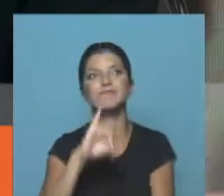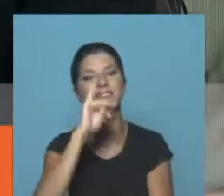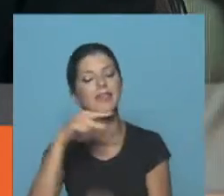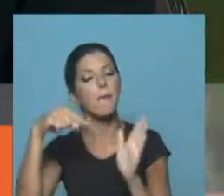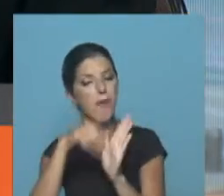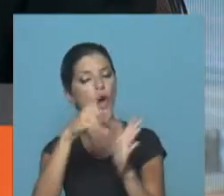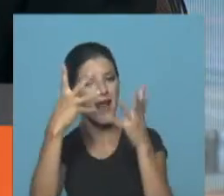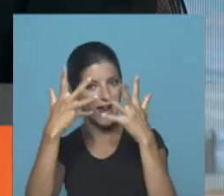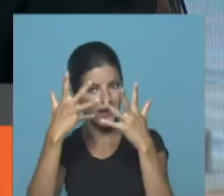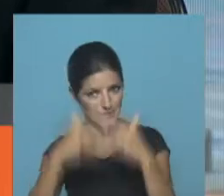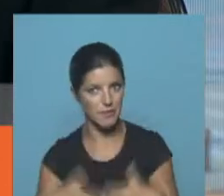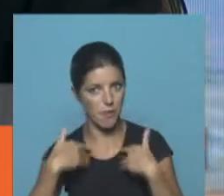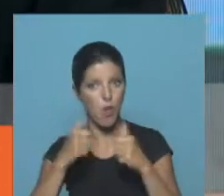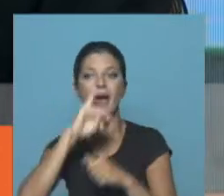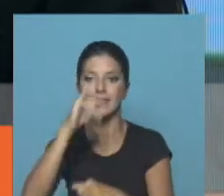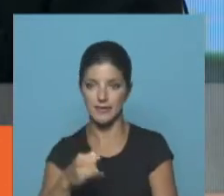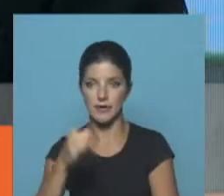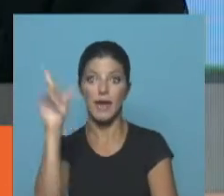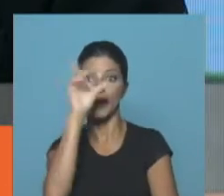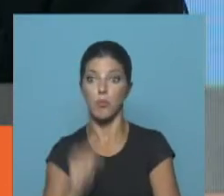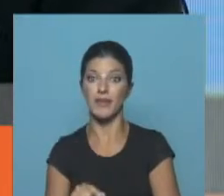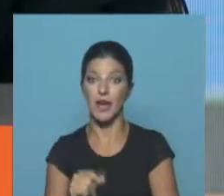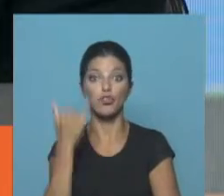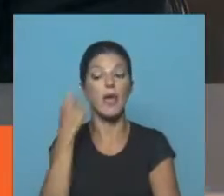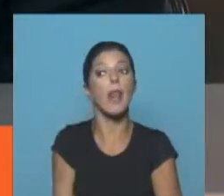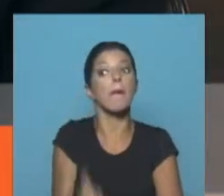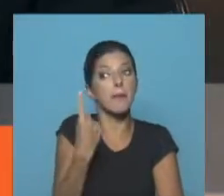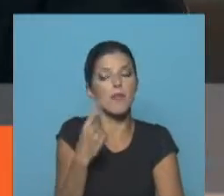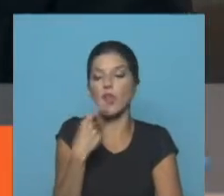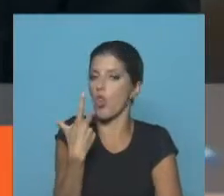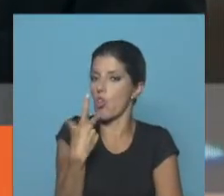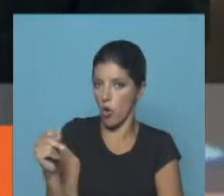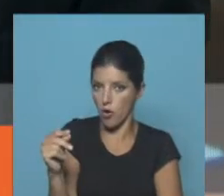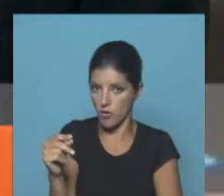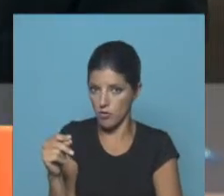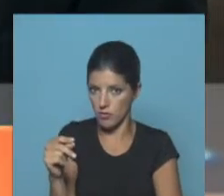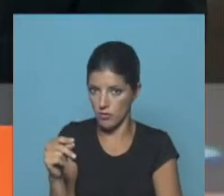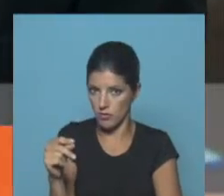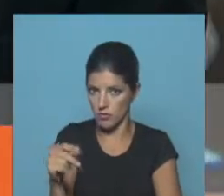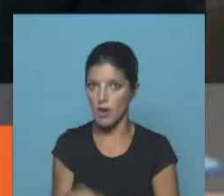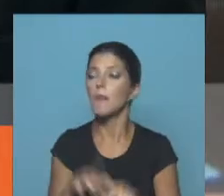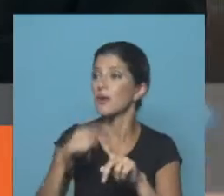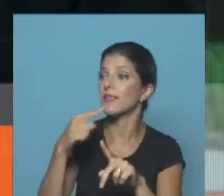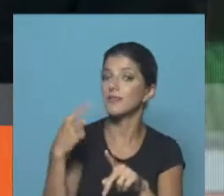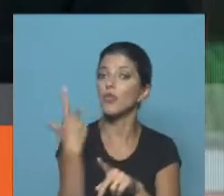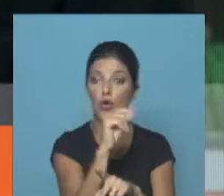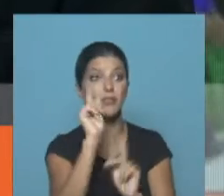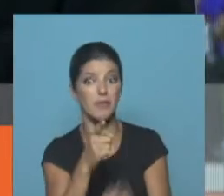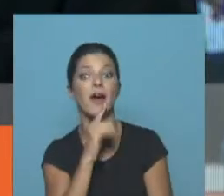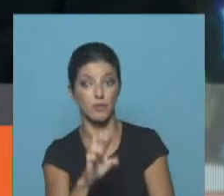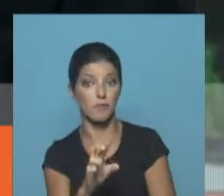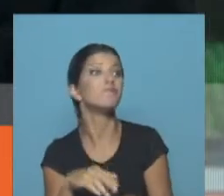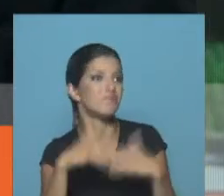sí está en el corazón de los republicanos. Ellos desde el principio dijeron no. Sí, pero ahora le están diciendo que no al proyecto alternativo de Trump. Bueno, ahí